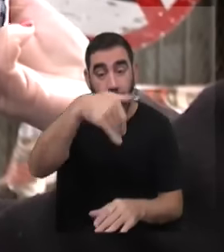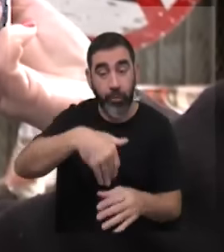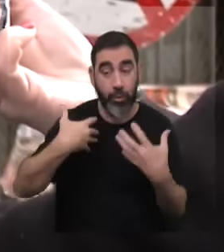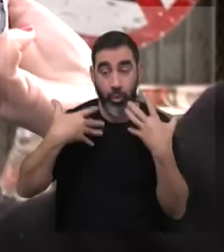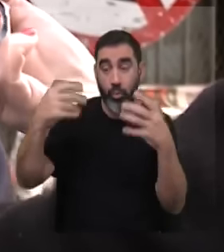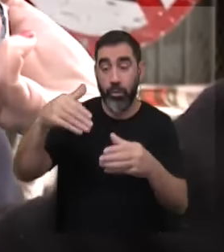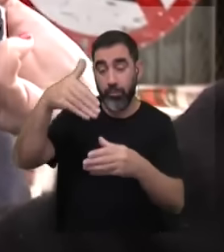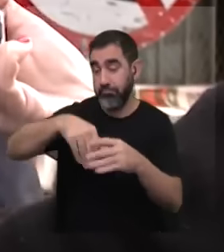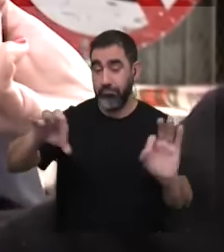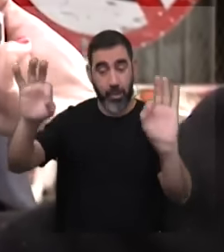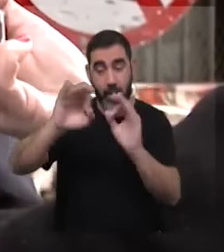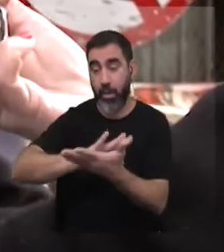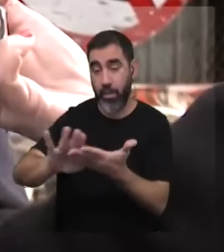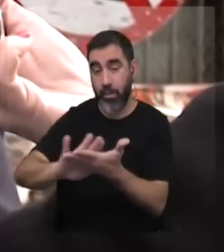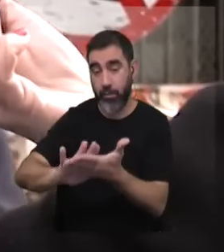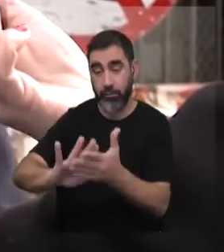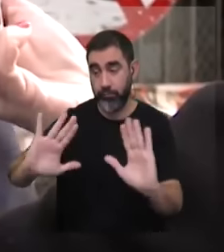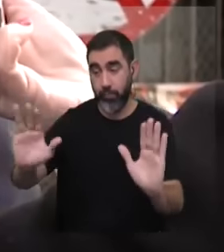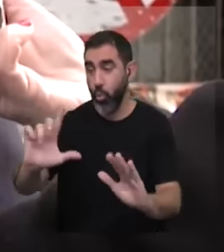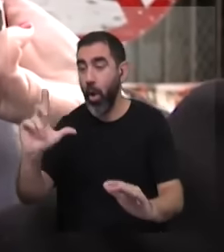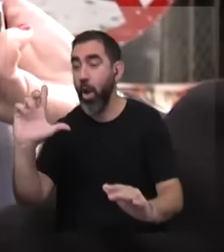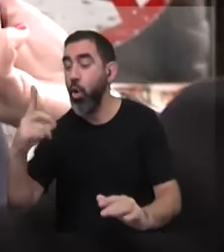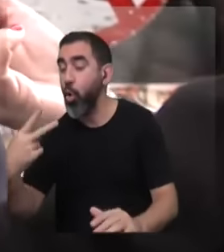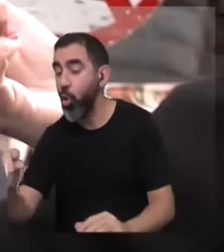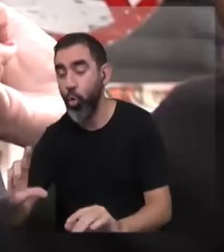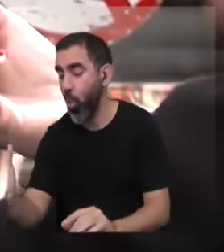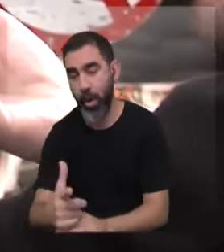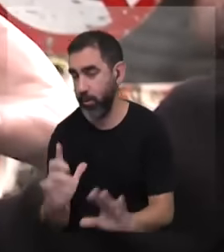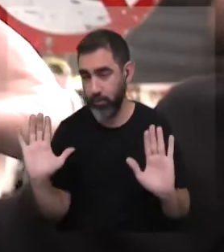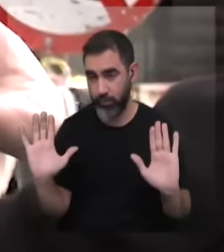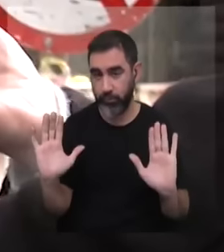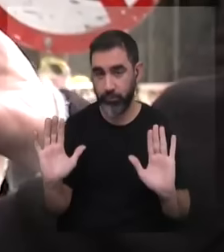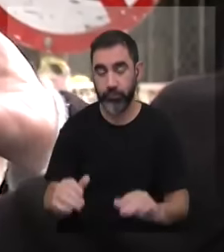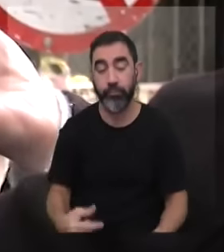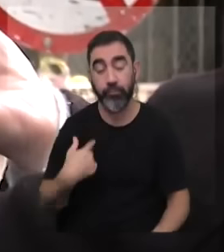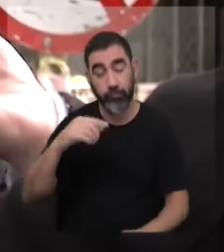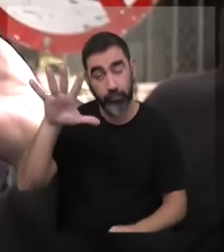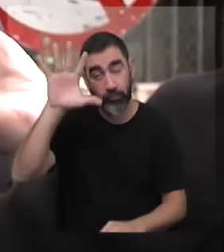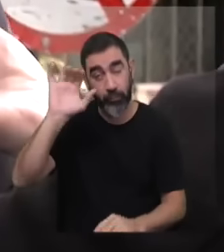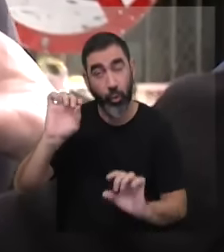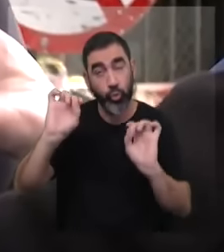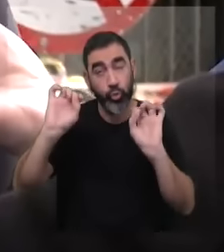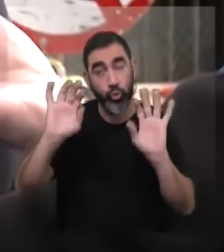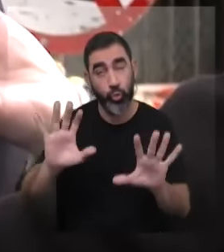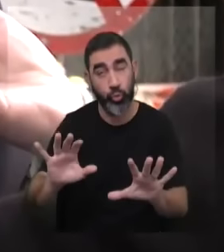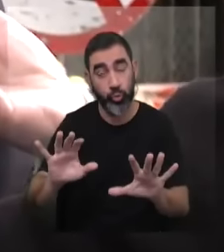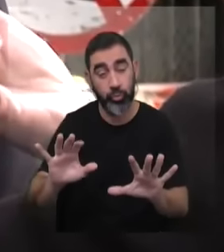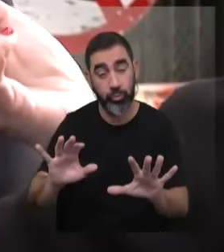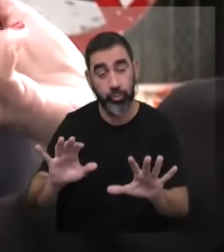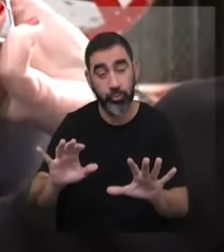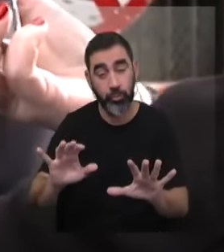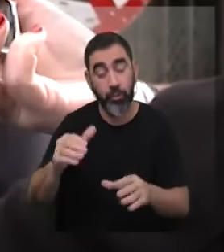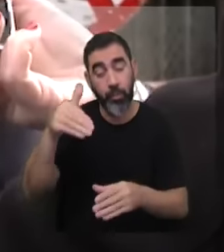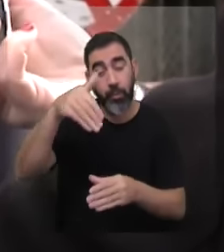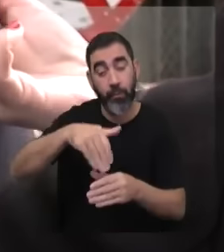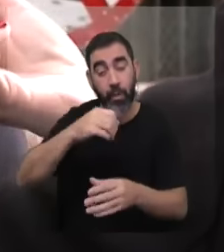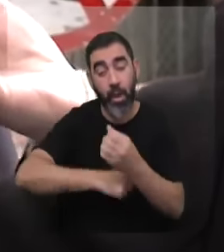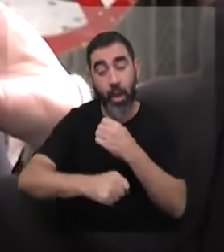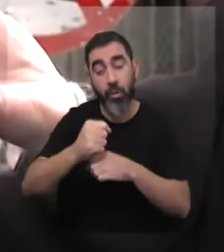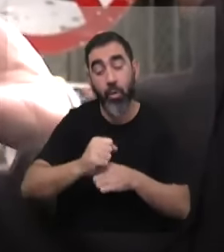quiere votar no introduce la papeleta que yo recuerde solamente en el plebiscito del